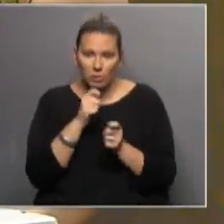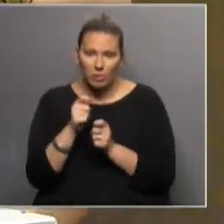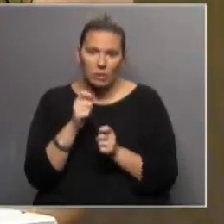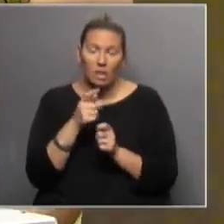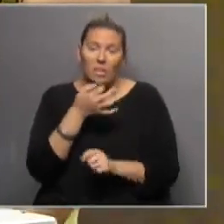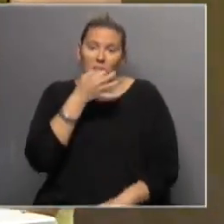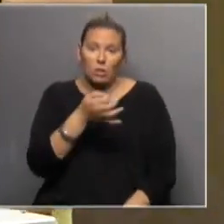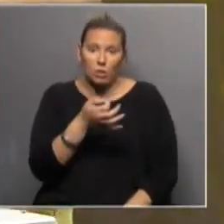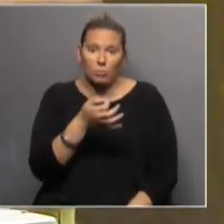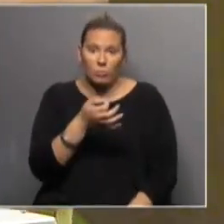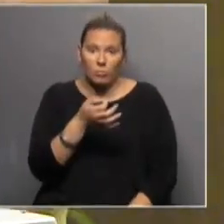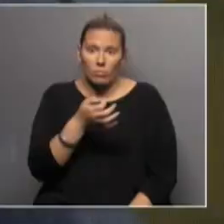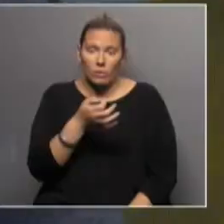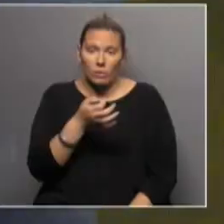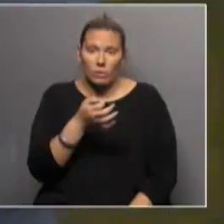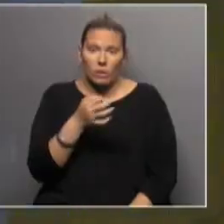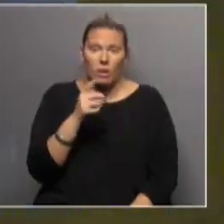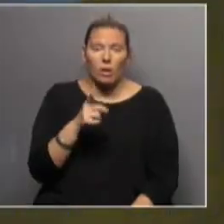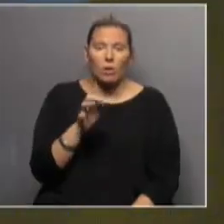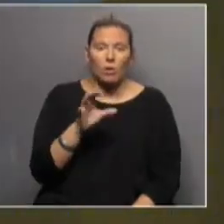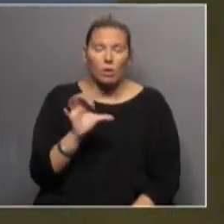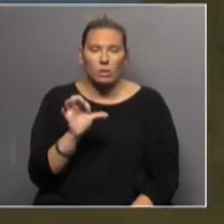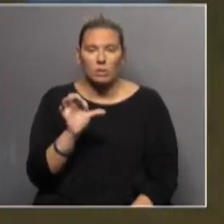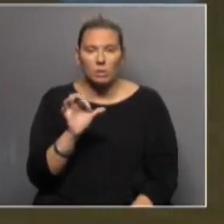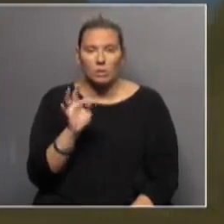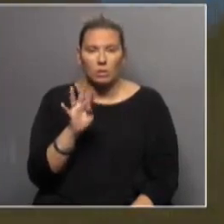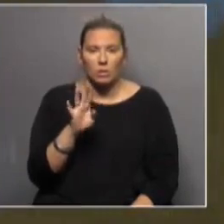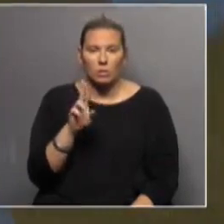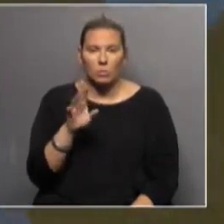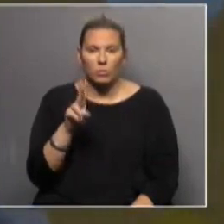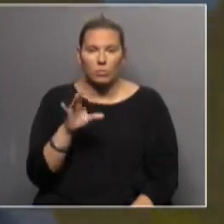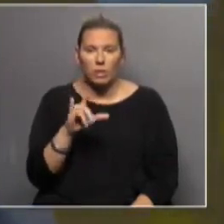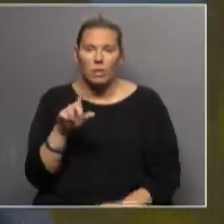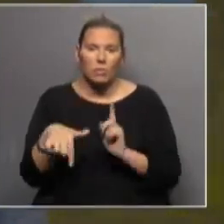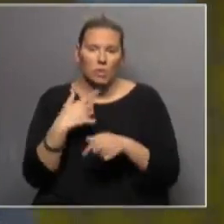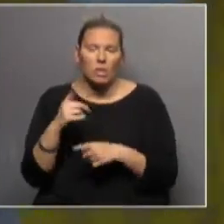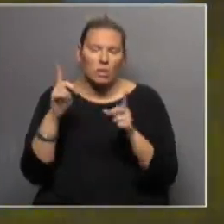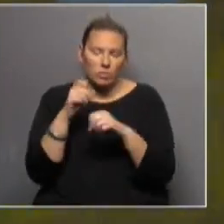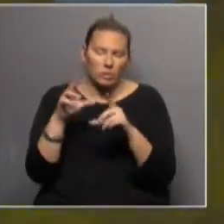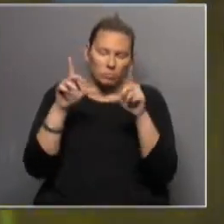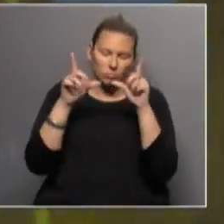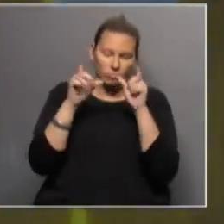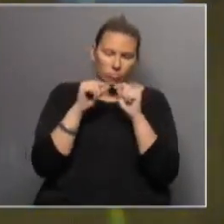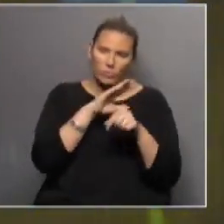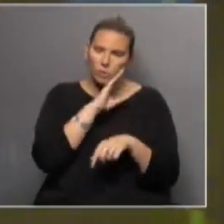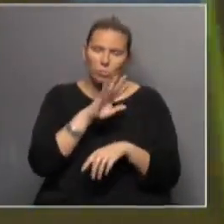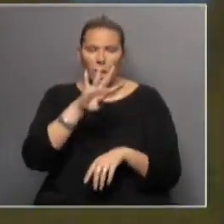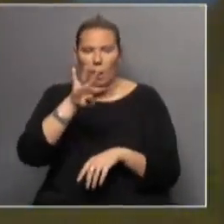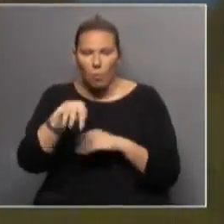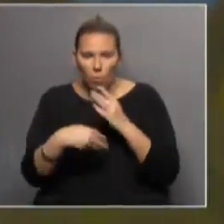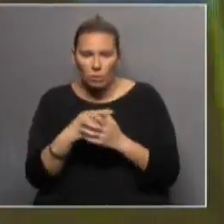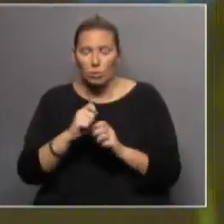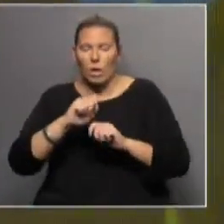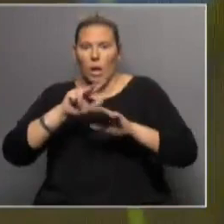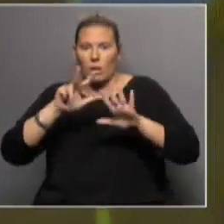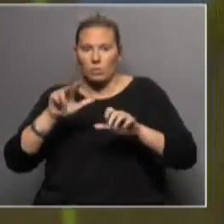atrevimiento de comentarle el partido ayer de Godoy Trubil. Y bueno, pero está, fue una noche difícil para dormir, para conciliar el sueño. Te concilias a las 4 y hoy hay que estar a las